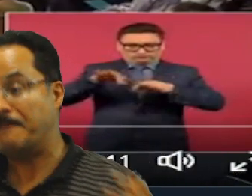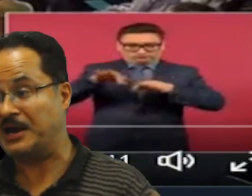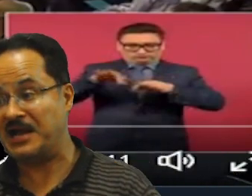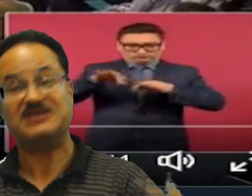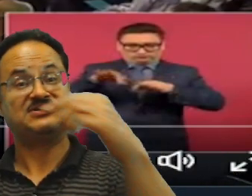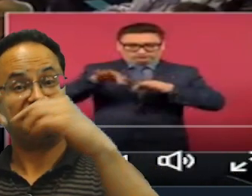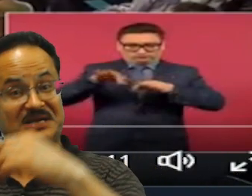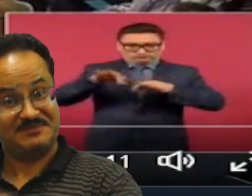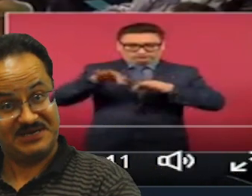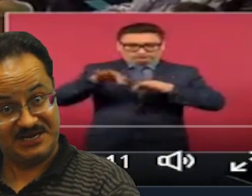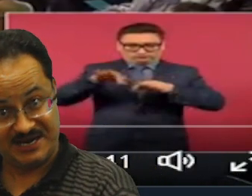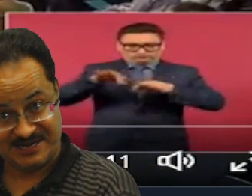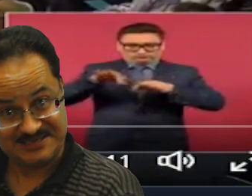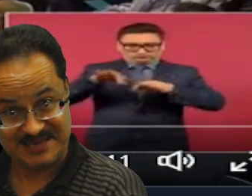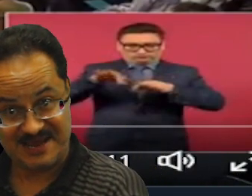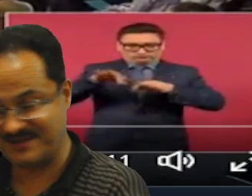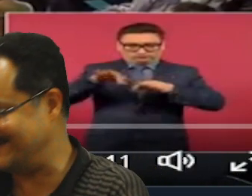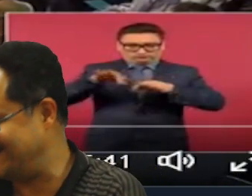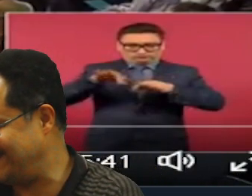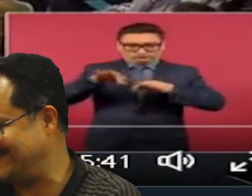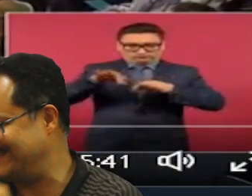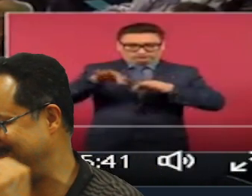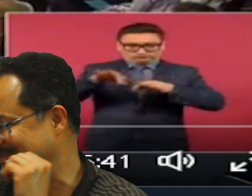para eso son las mañaneras